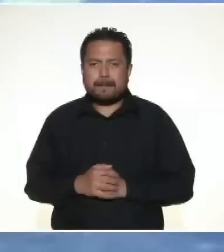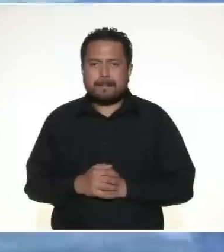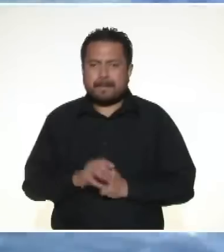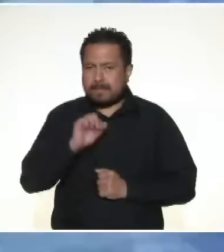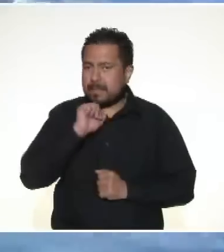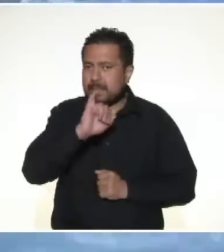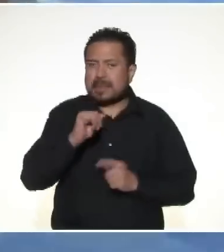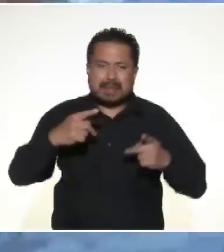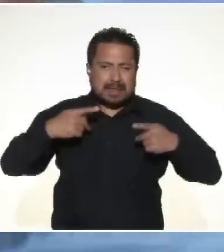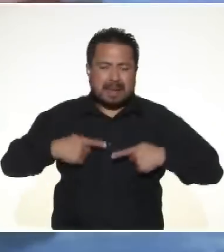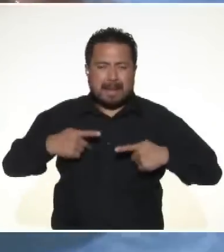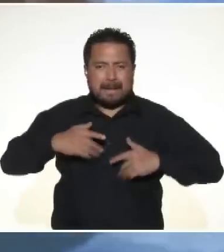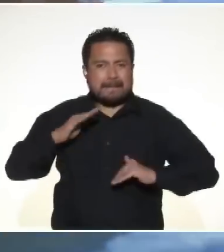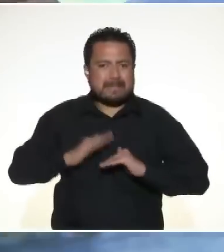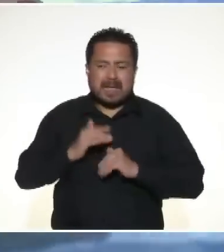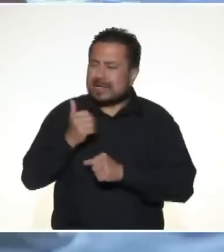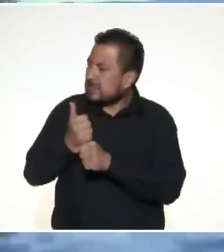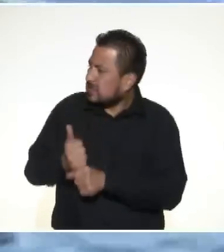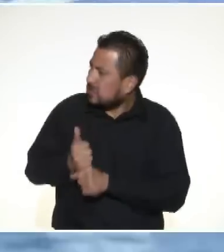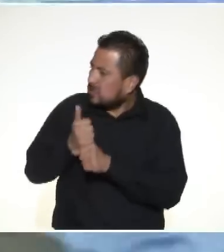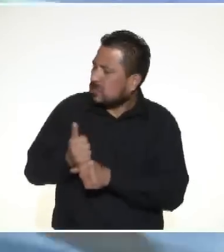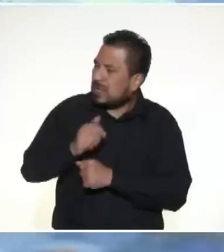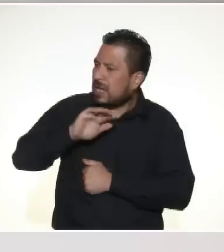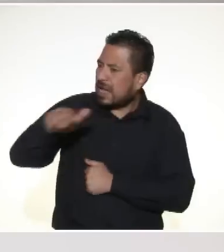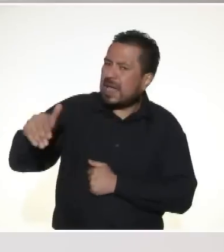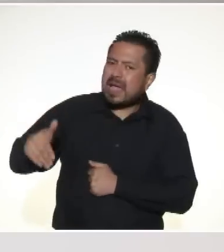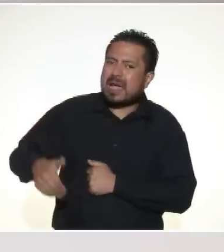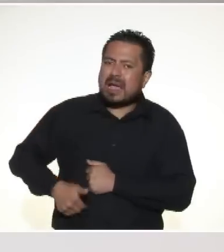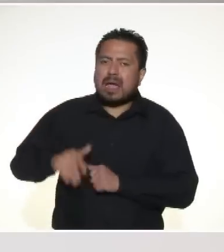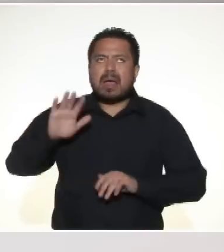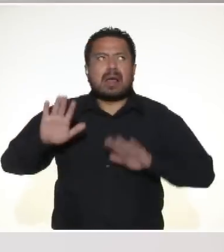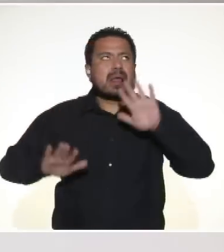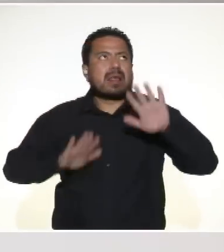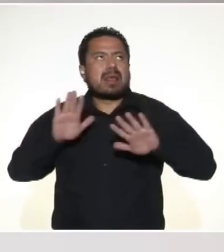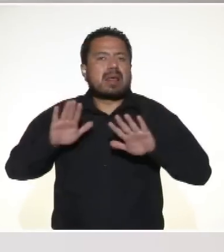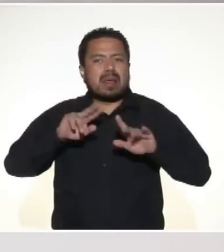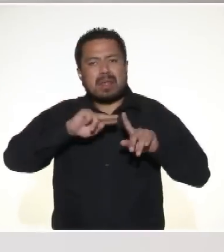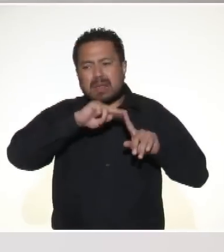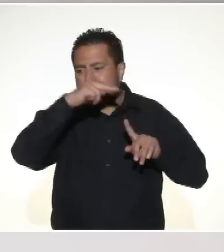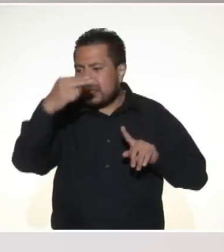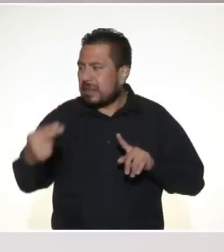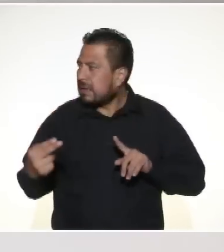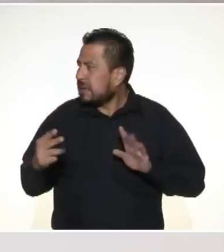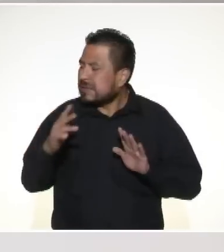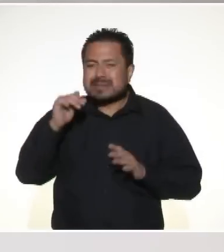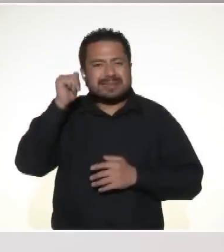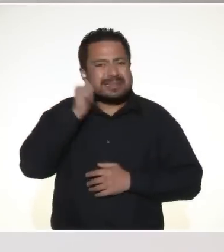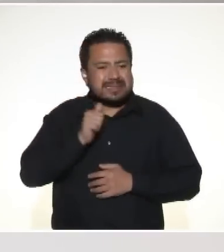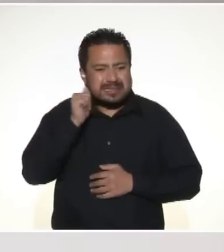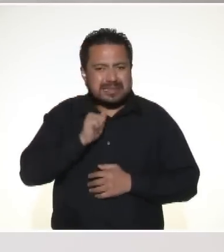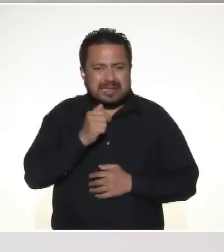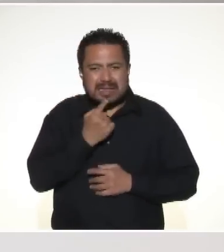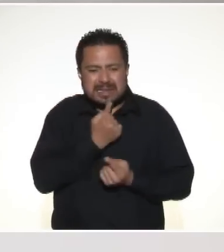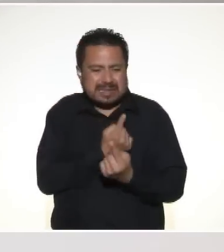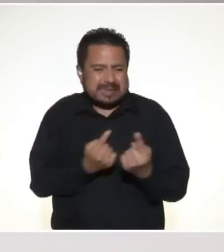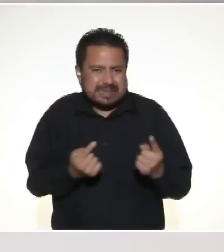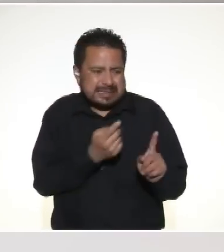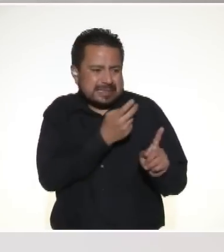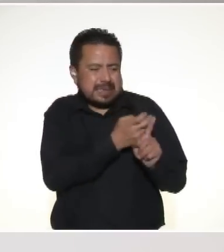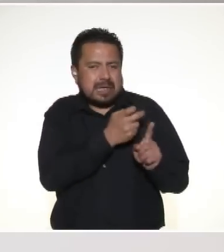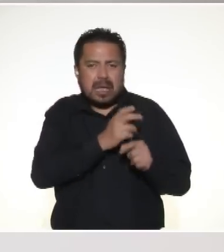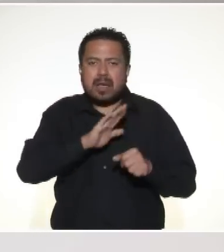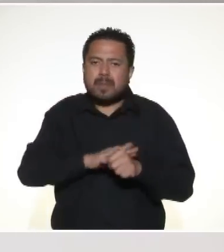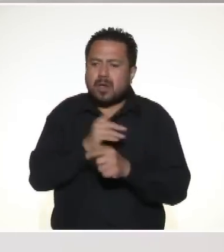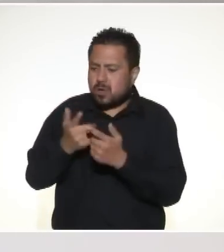Sí, la población más susceptible a sufrir accidentes por ahogamiento, por inmersión, como siempre son los pediátricos, ya que a